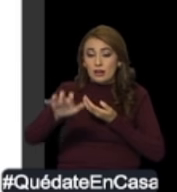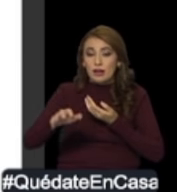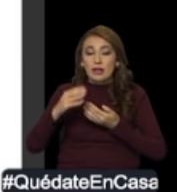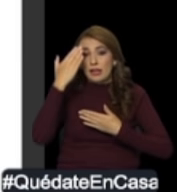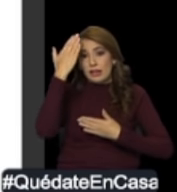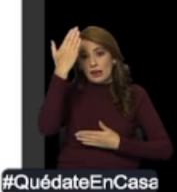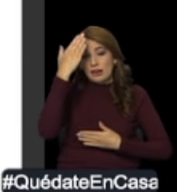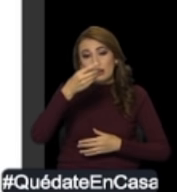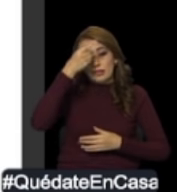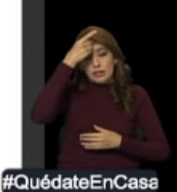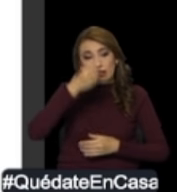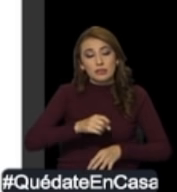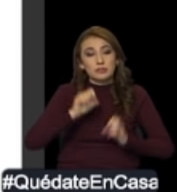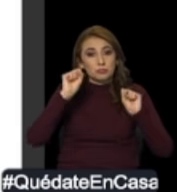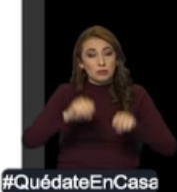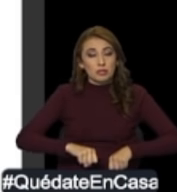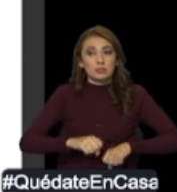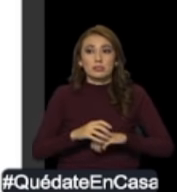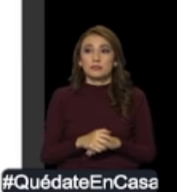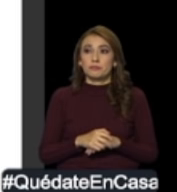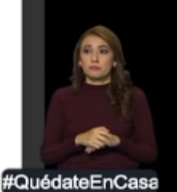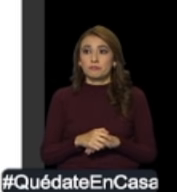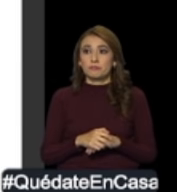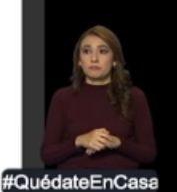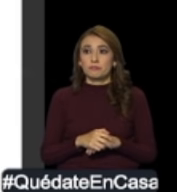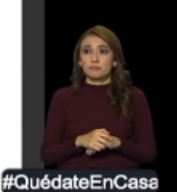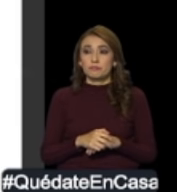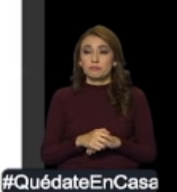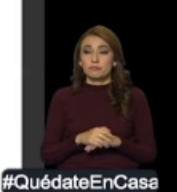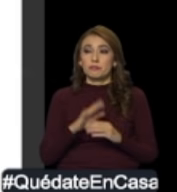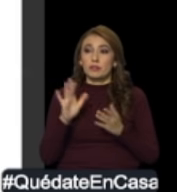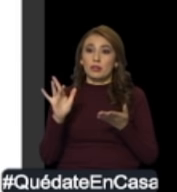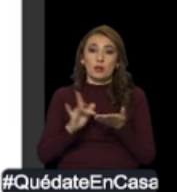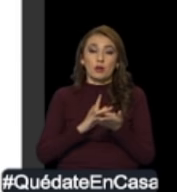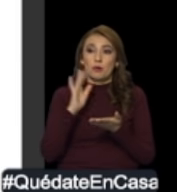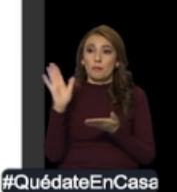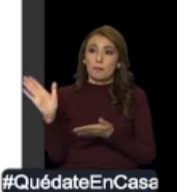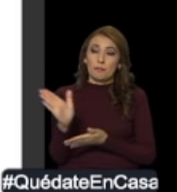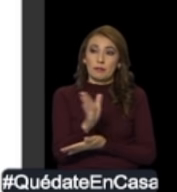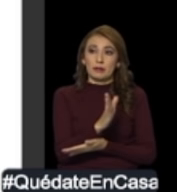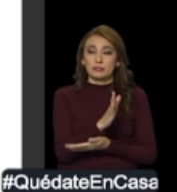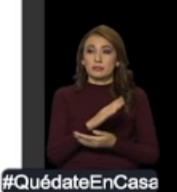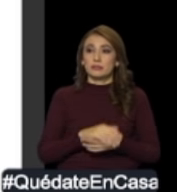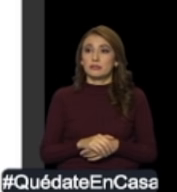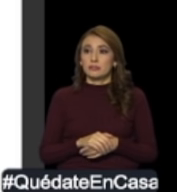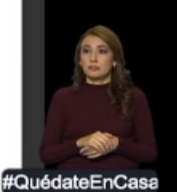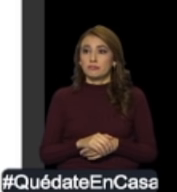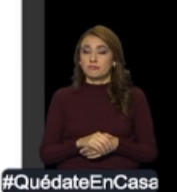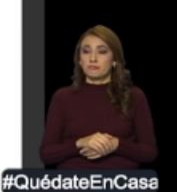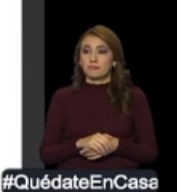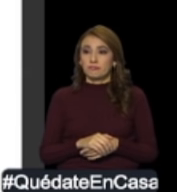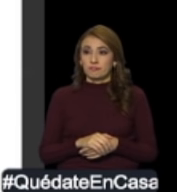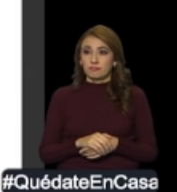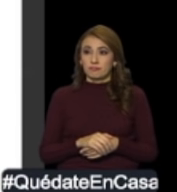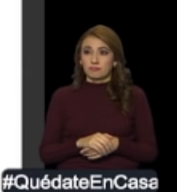tome su decisión. Si me da la siguiente gráfica, por favor.